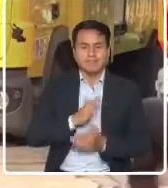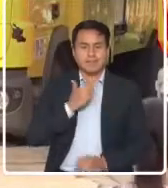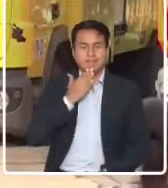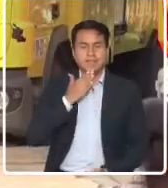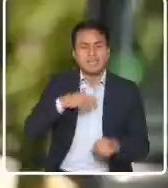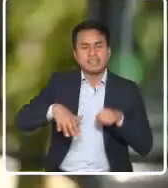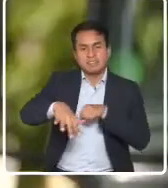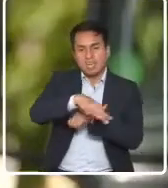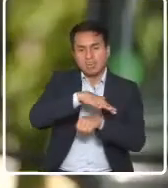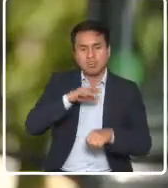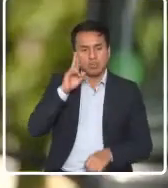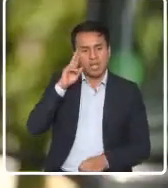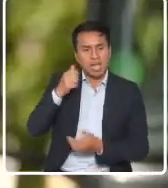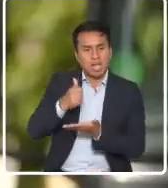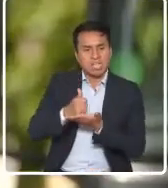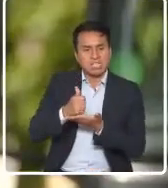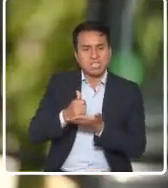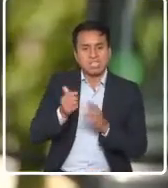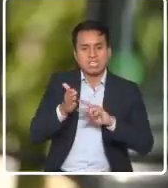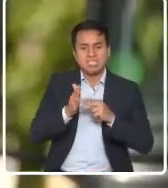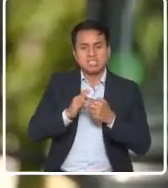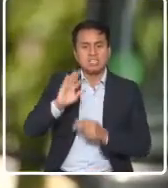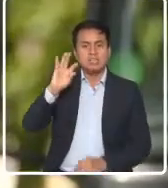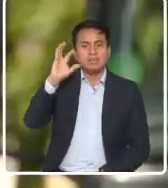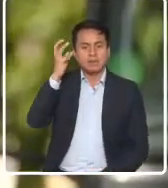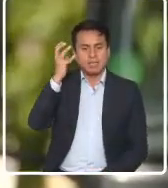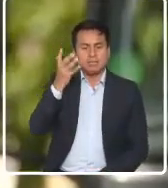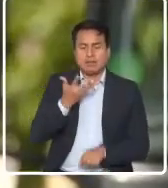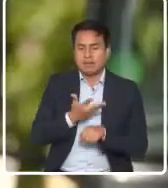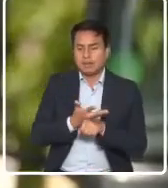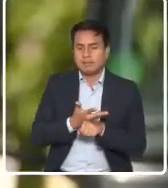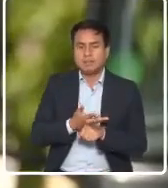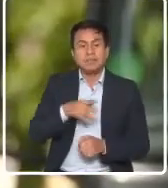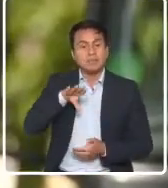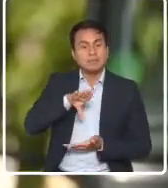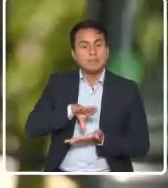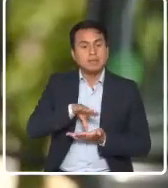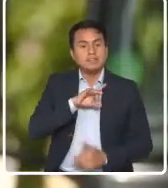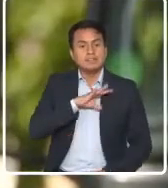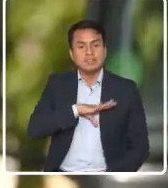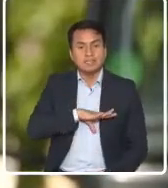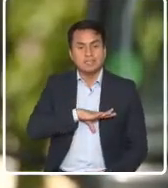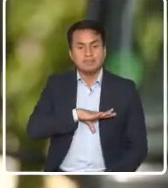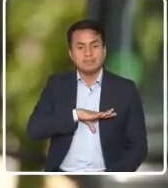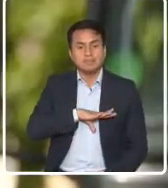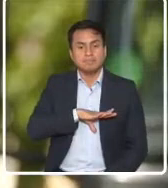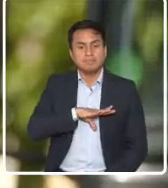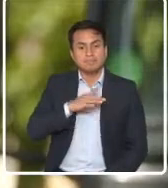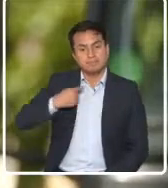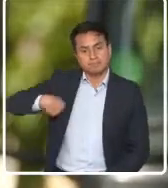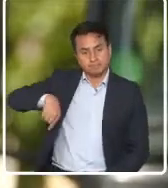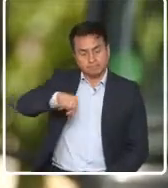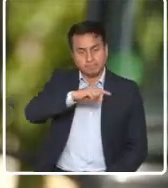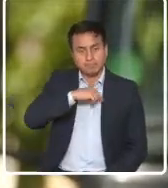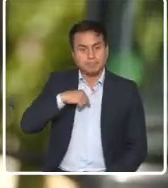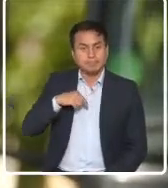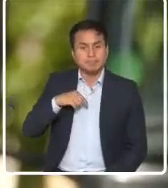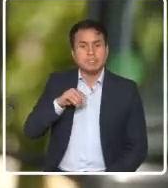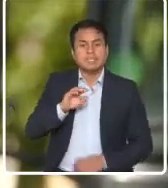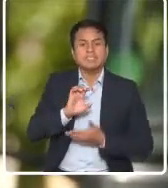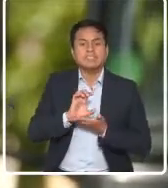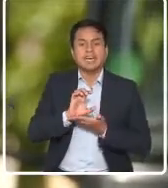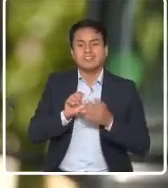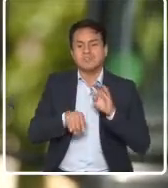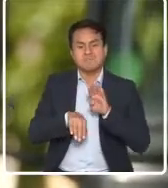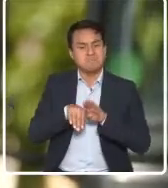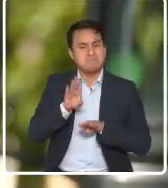Tenemos un escenario, como recordaba la alcaldesa, de crisis climática. Y como país, somos de los estados